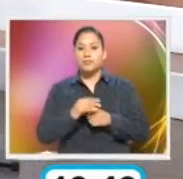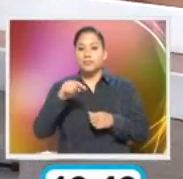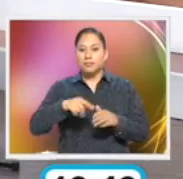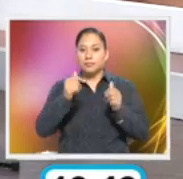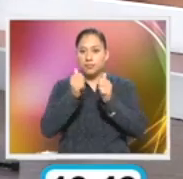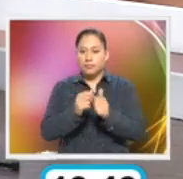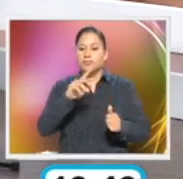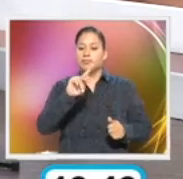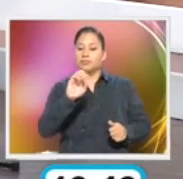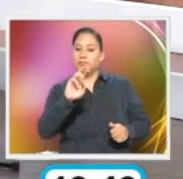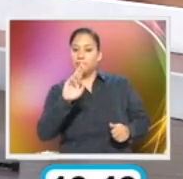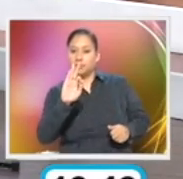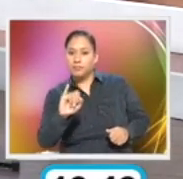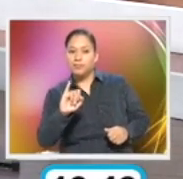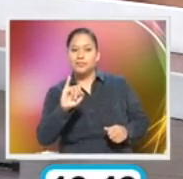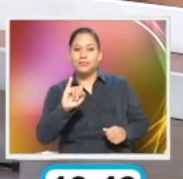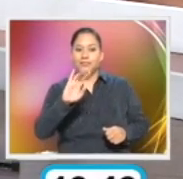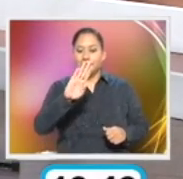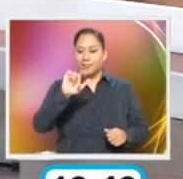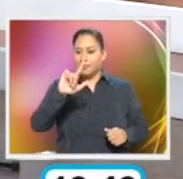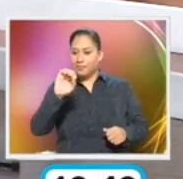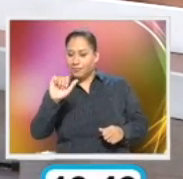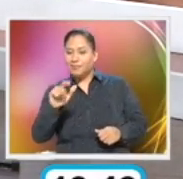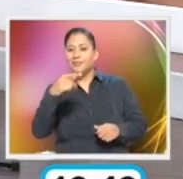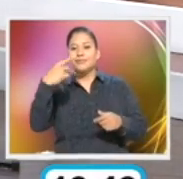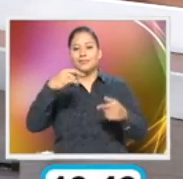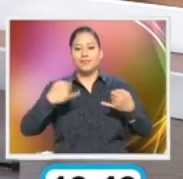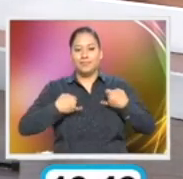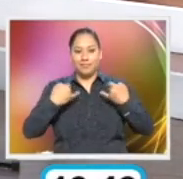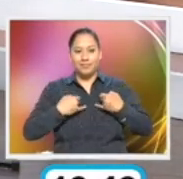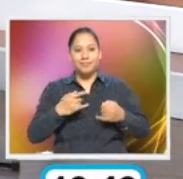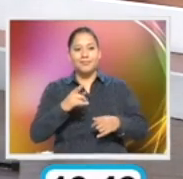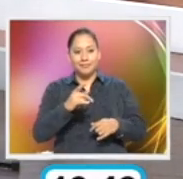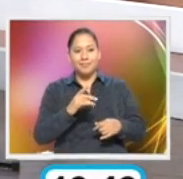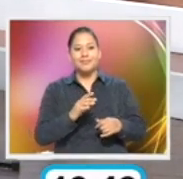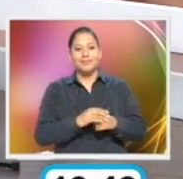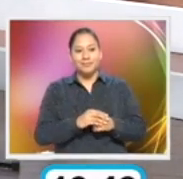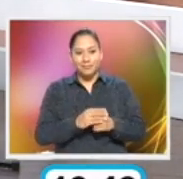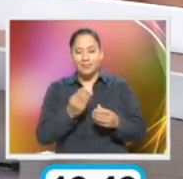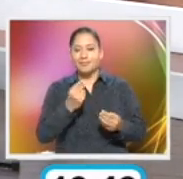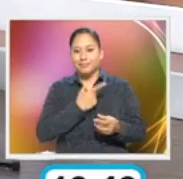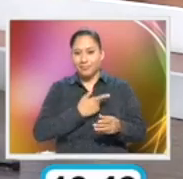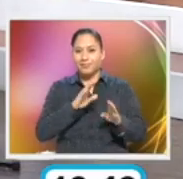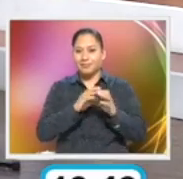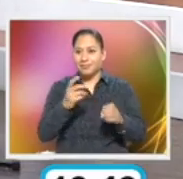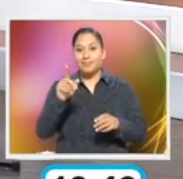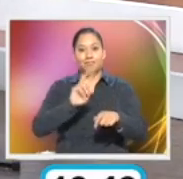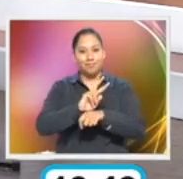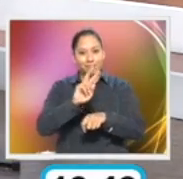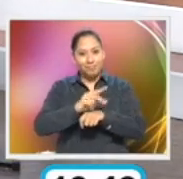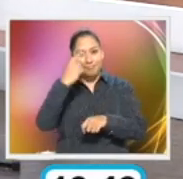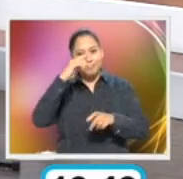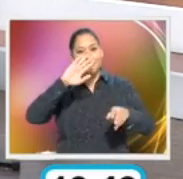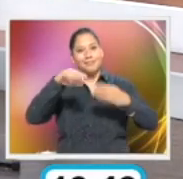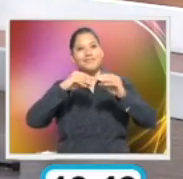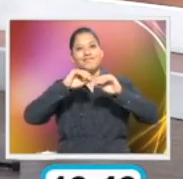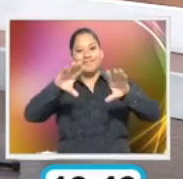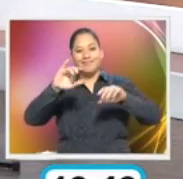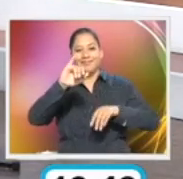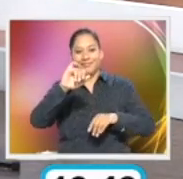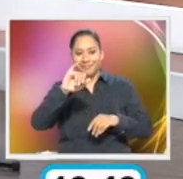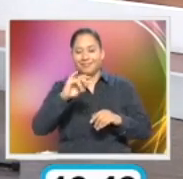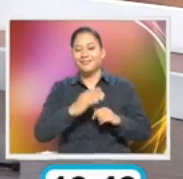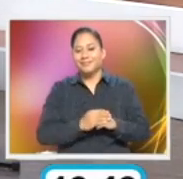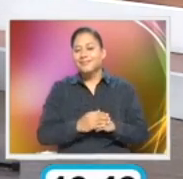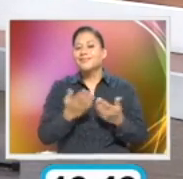estoy aquí con Porfi Baloa y sus adolescentes. Querida Ana, ¿cómo estás? Ay, muy bien, desde Venezuela para el mundo. Sí,